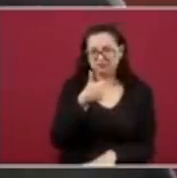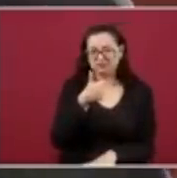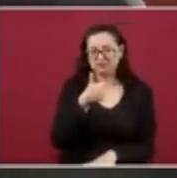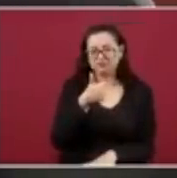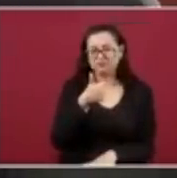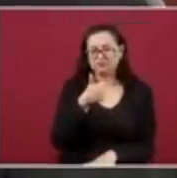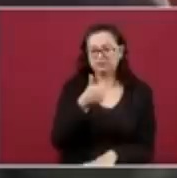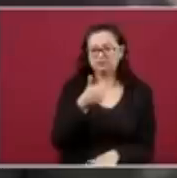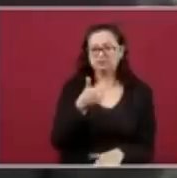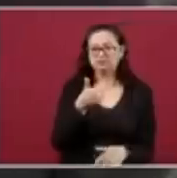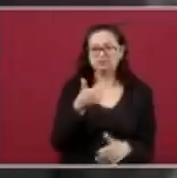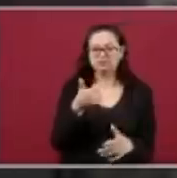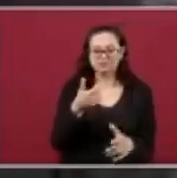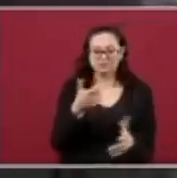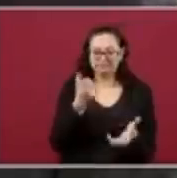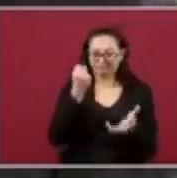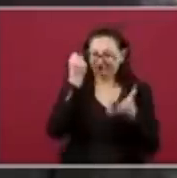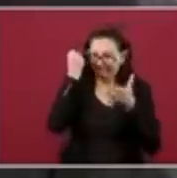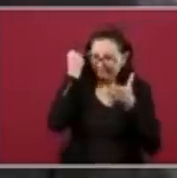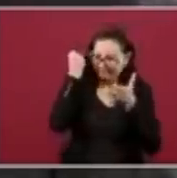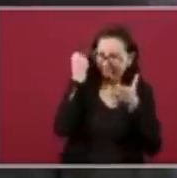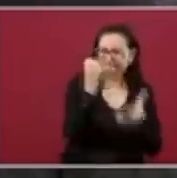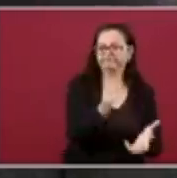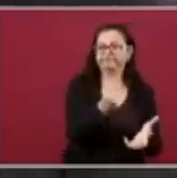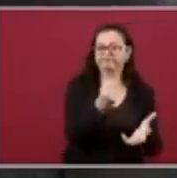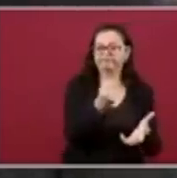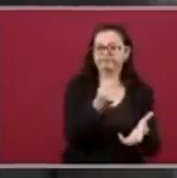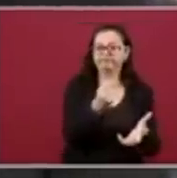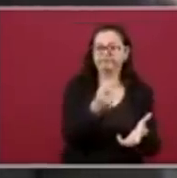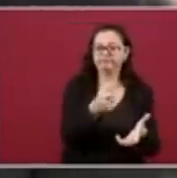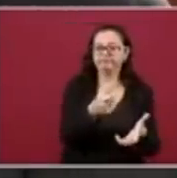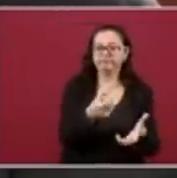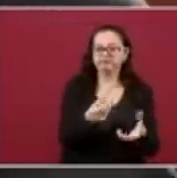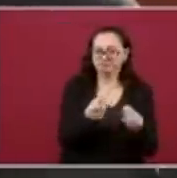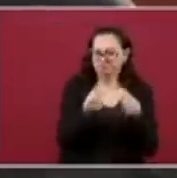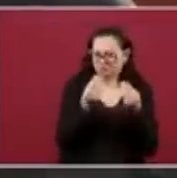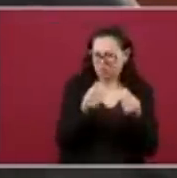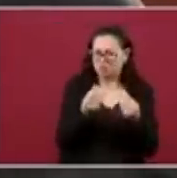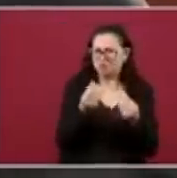se había destinado tanto, y